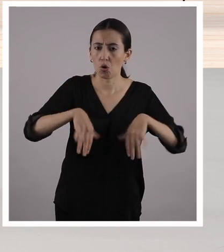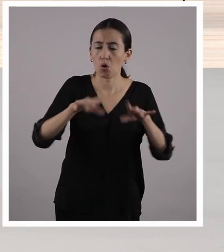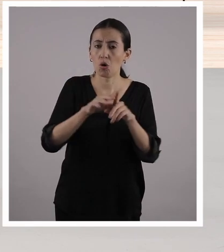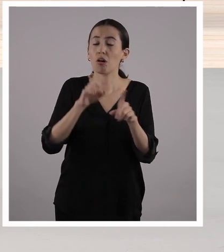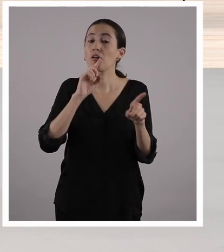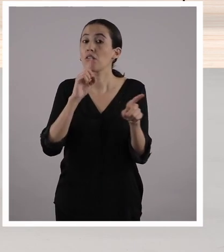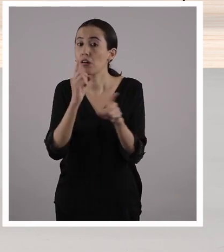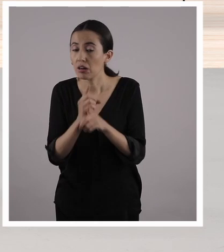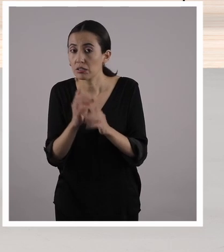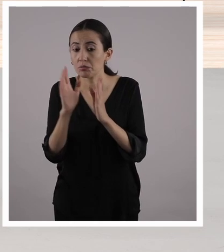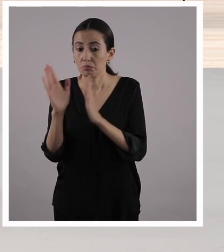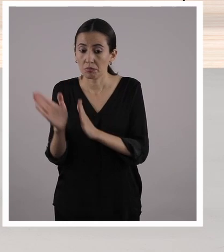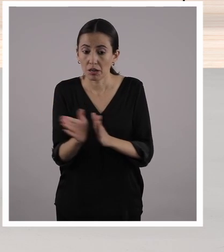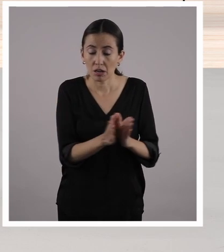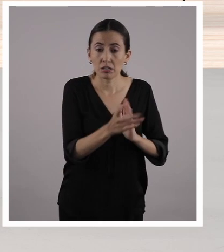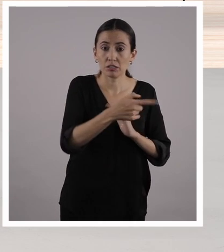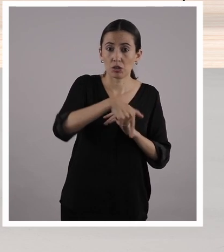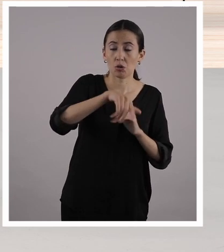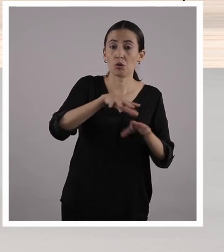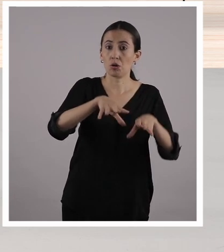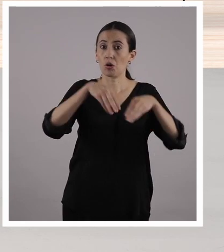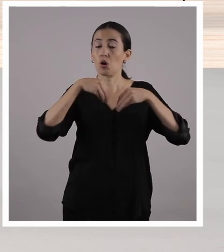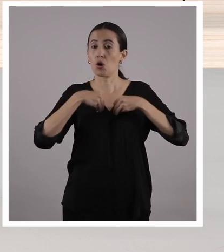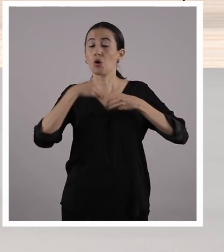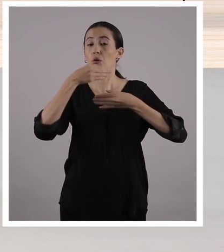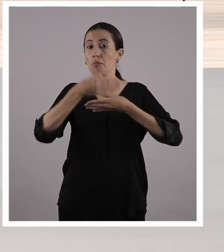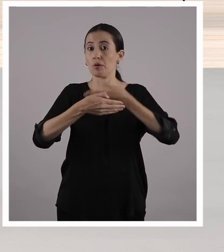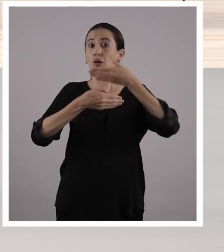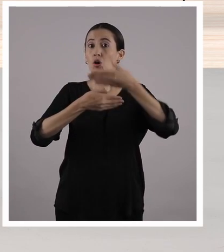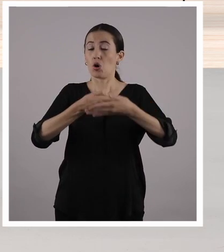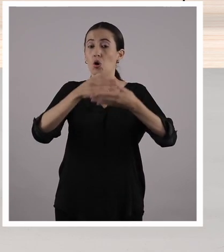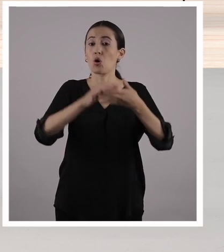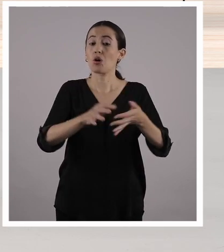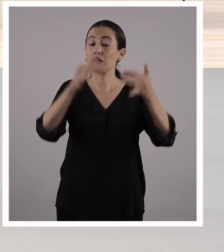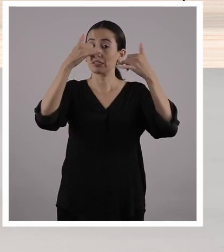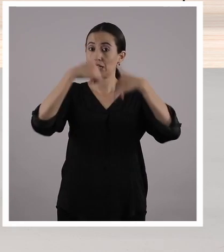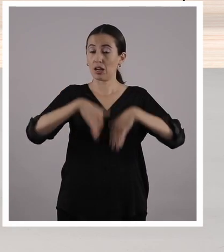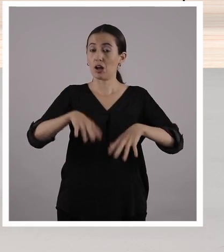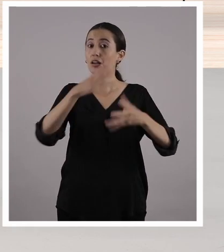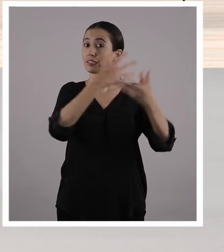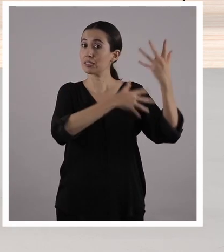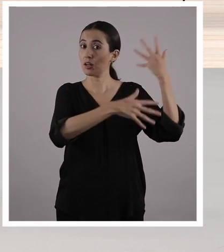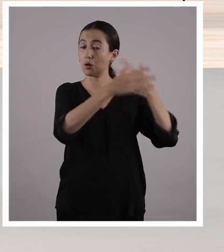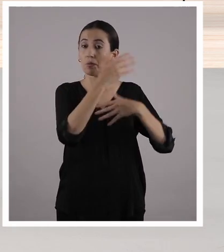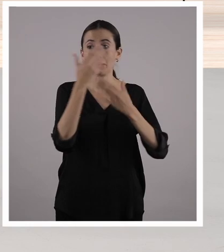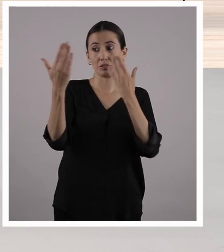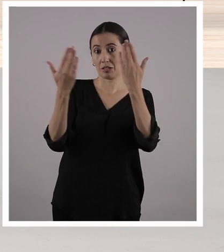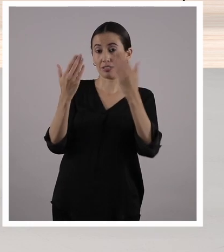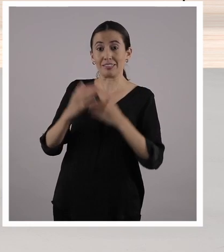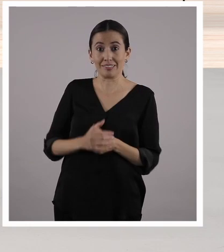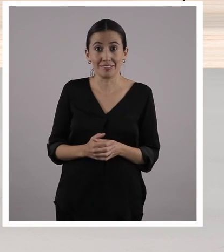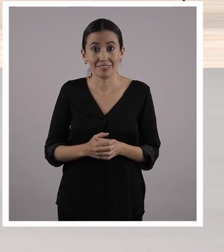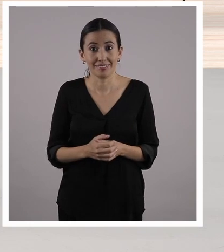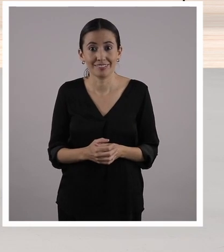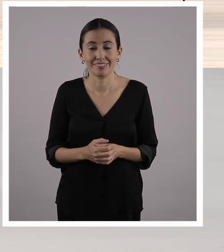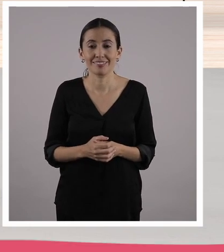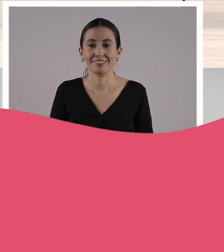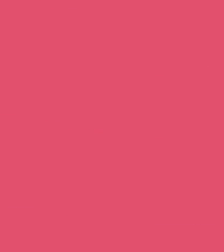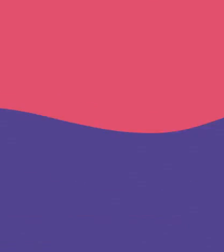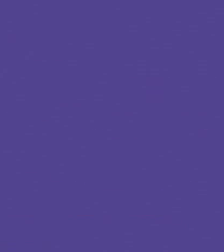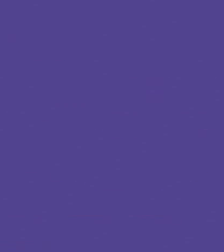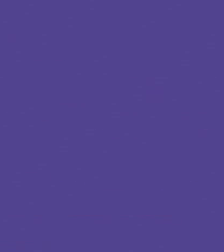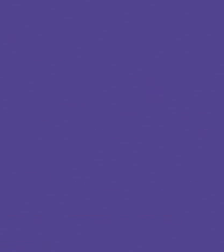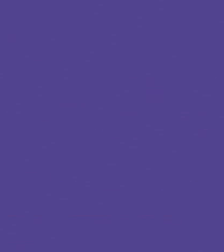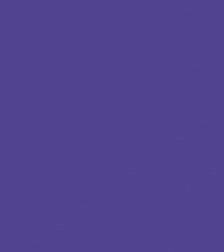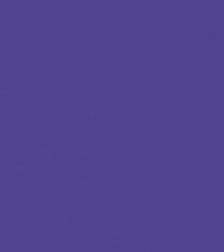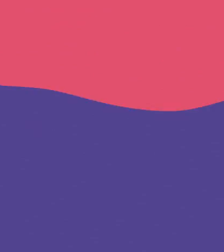hoy, ¿qué les parece si juntos y juntas leemos esa historia y me ayudan a definir a cuál de estos dos textos pertenece?